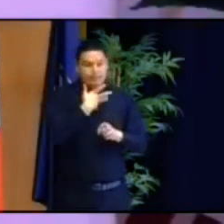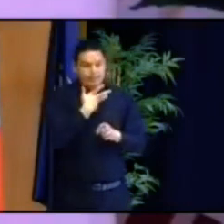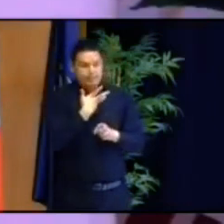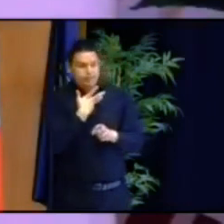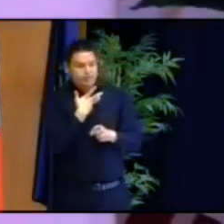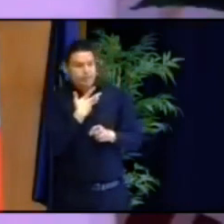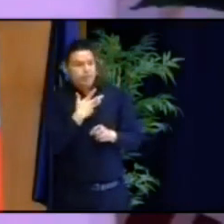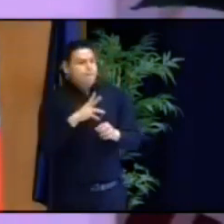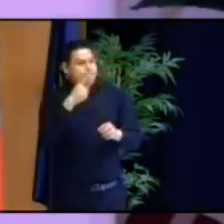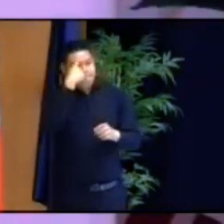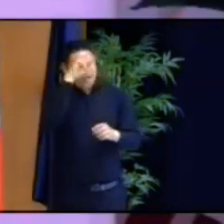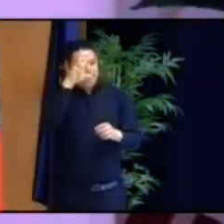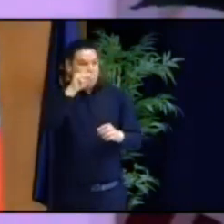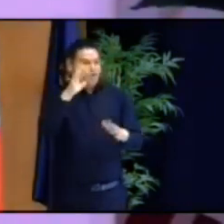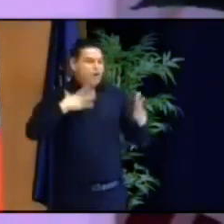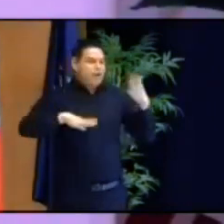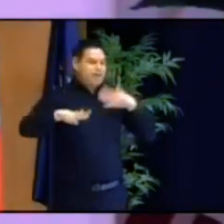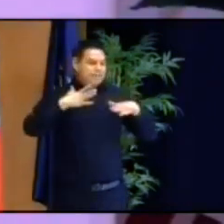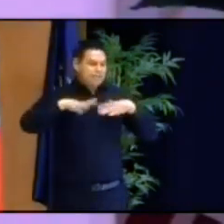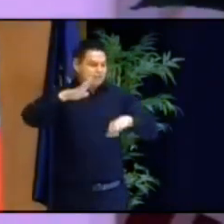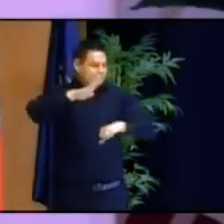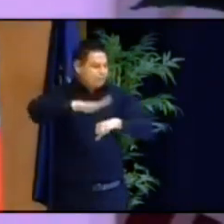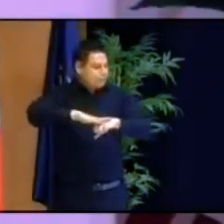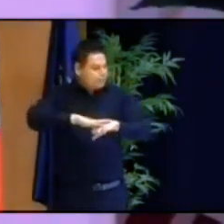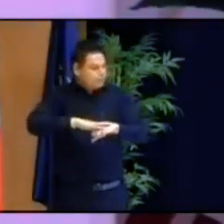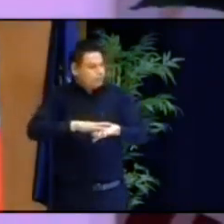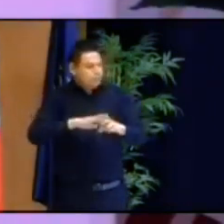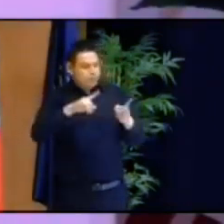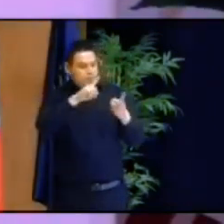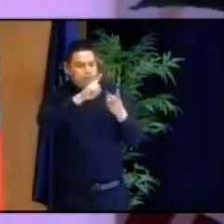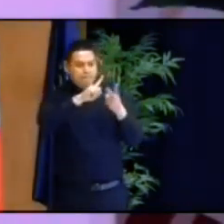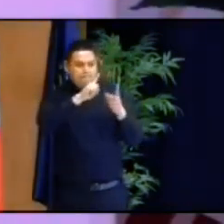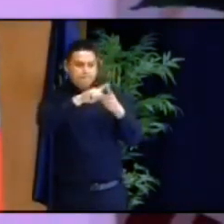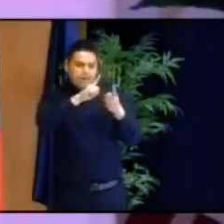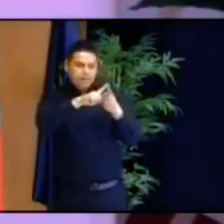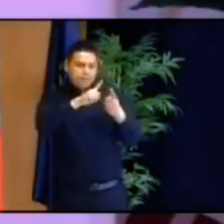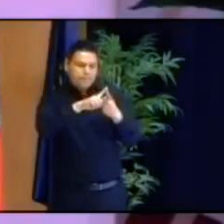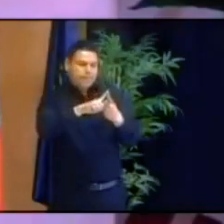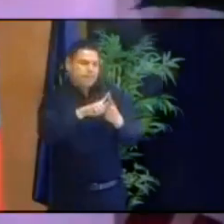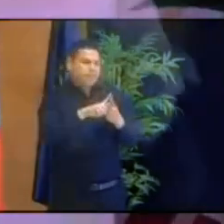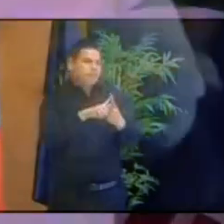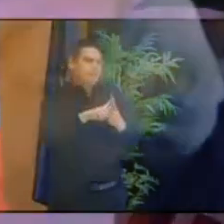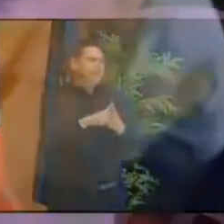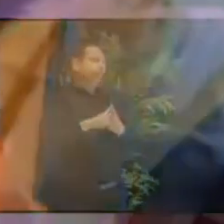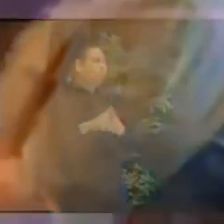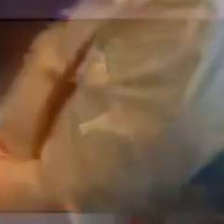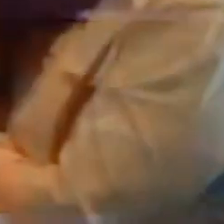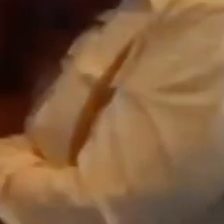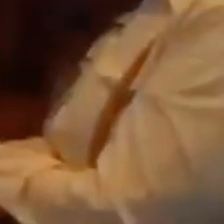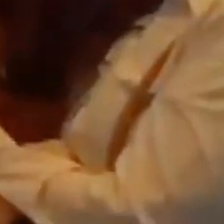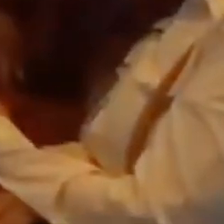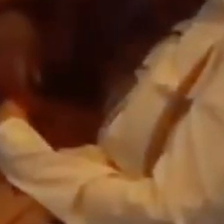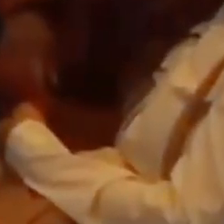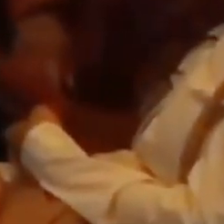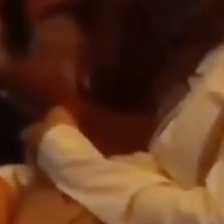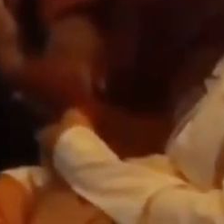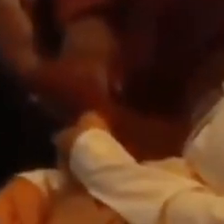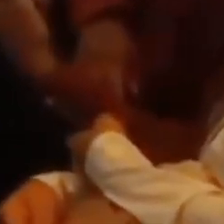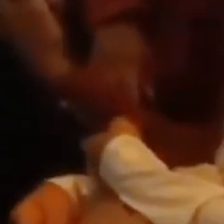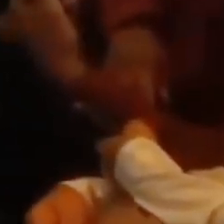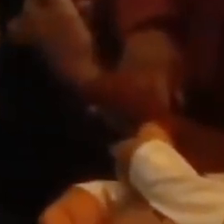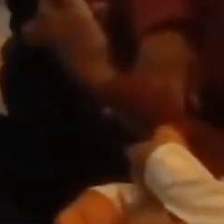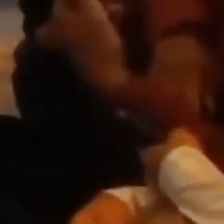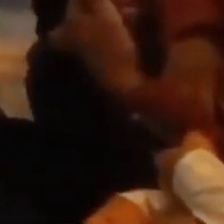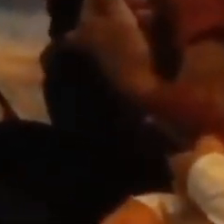no cansarlos mucho más. Uno de ellos tiene que ver con la digitalización y el acceso a